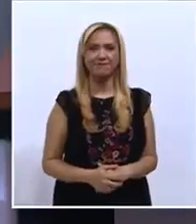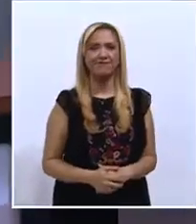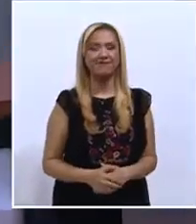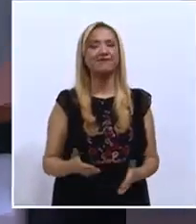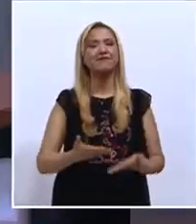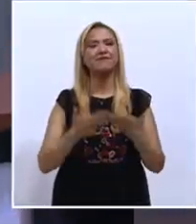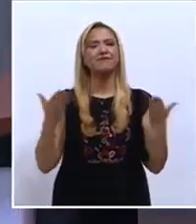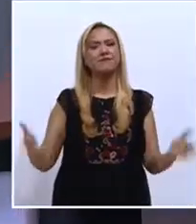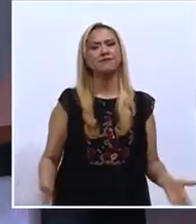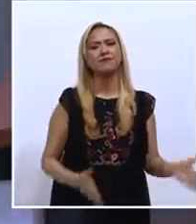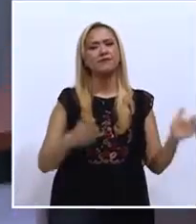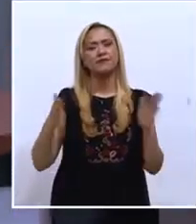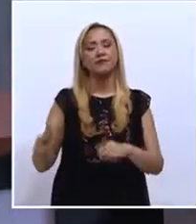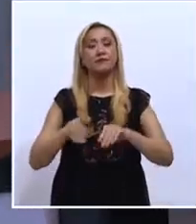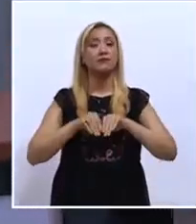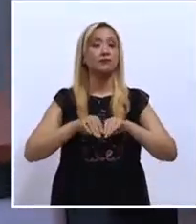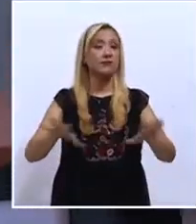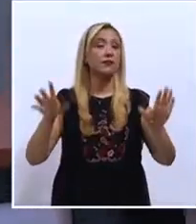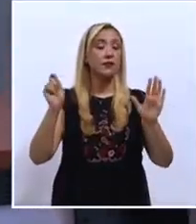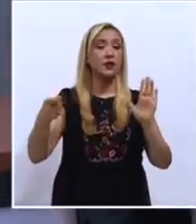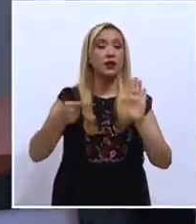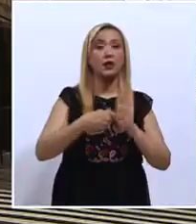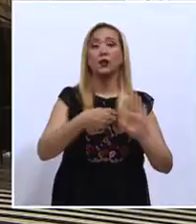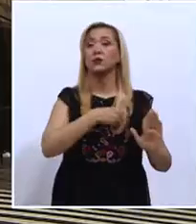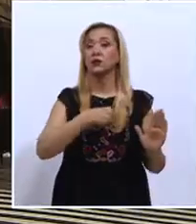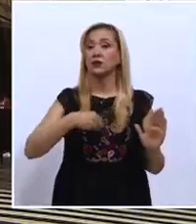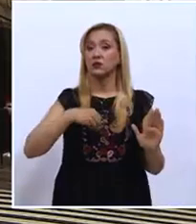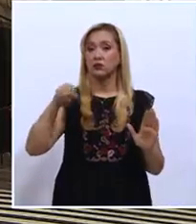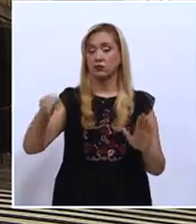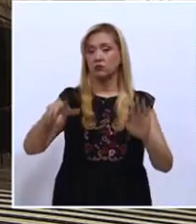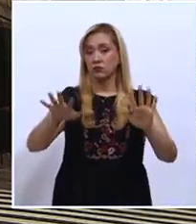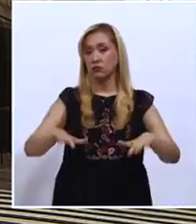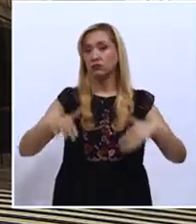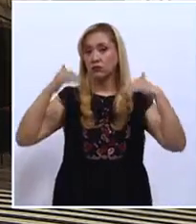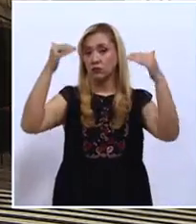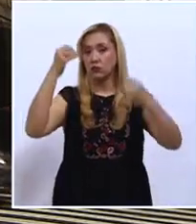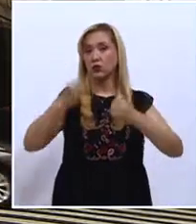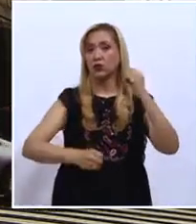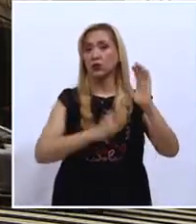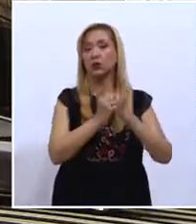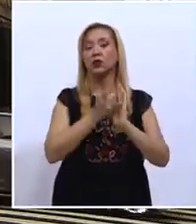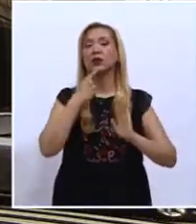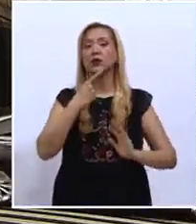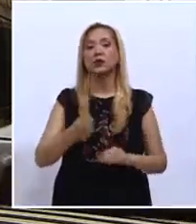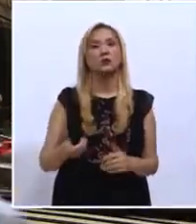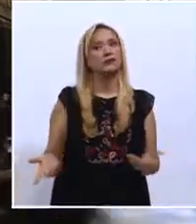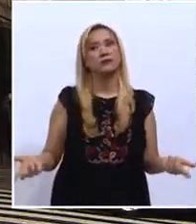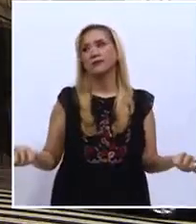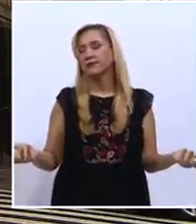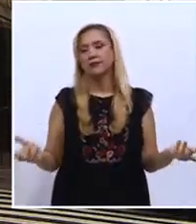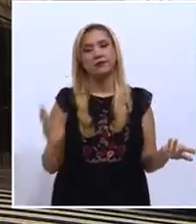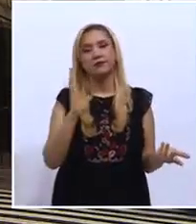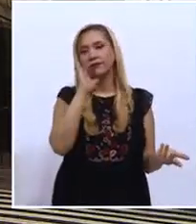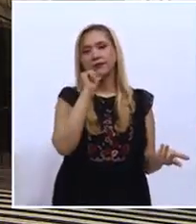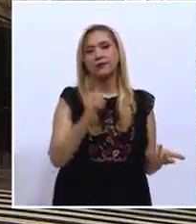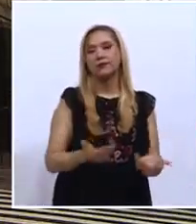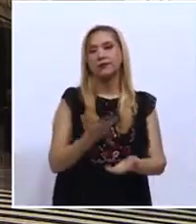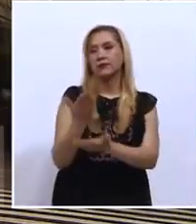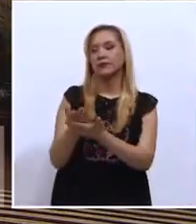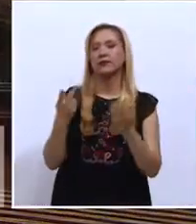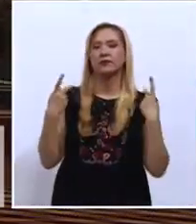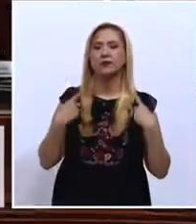Y en otra información, se publicó un criterio obligatorio del Pleno de la Corte que establece que es inválido solicitar a las